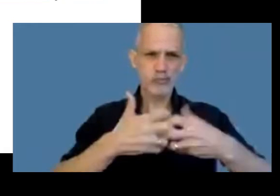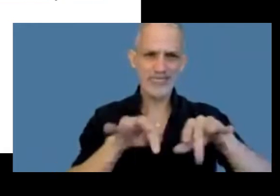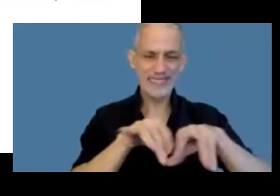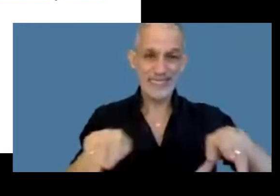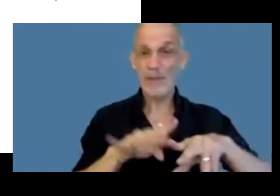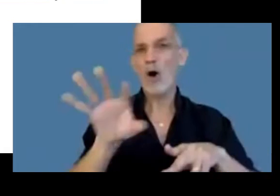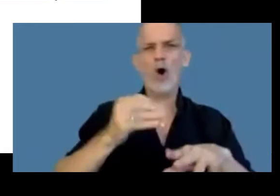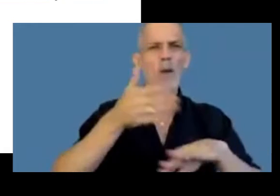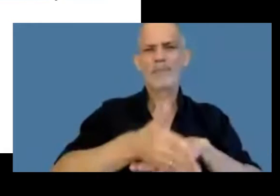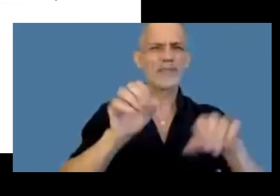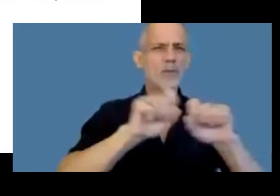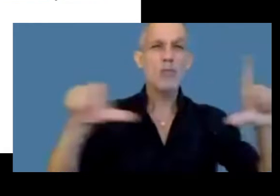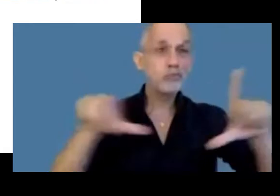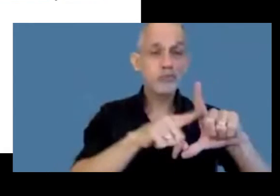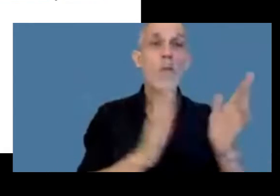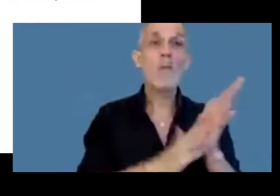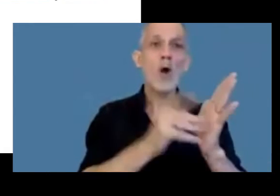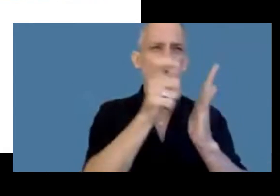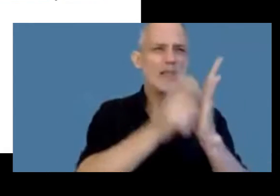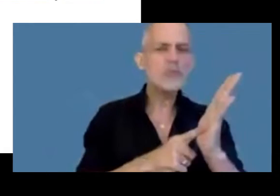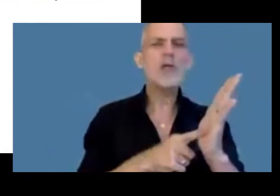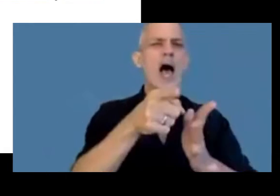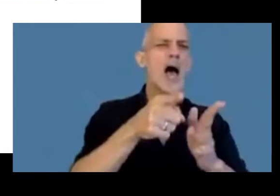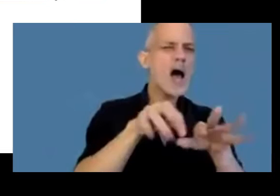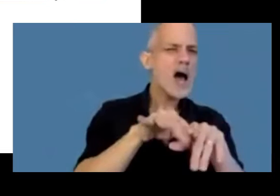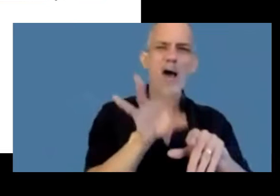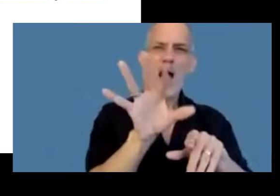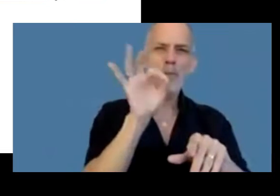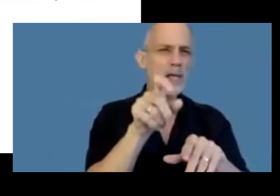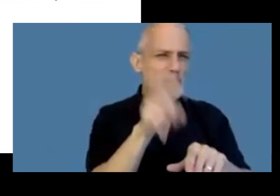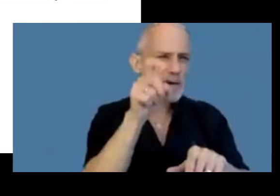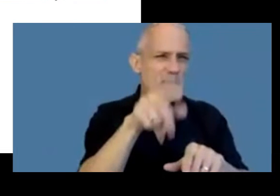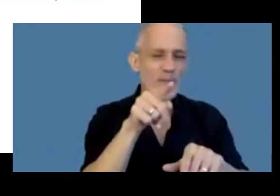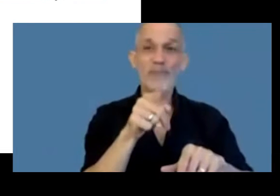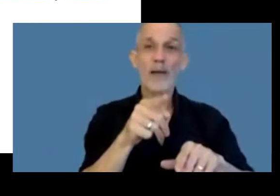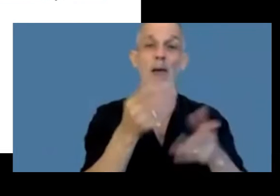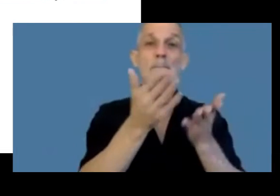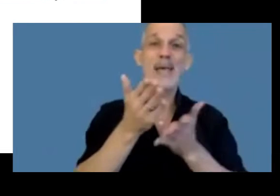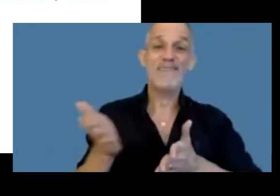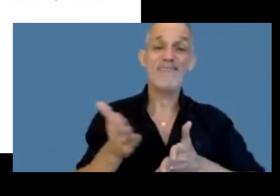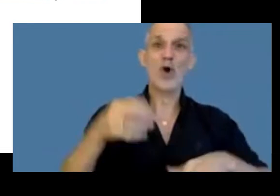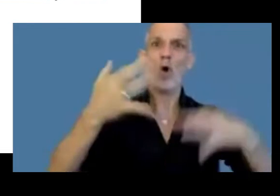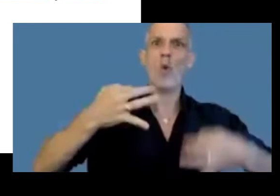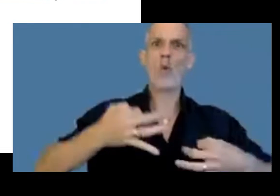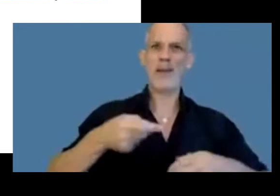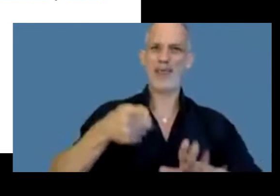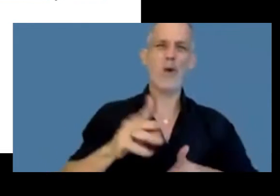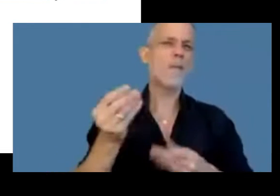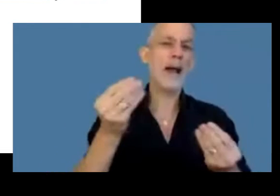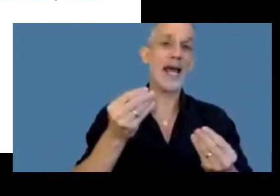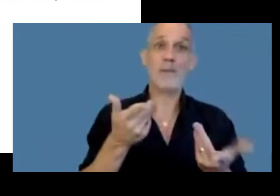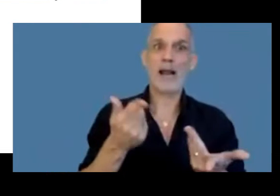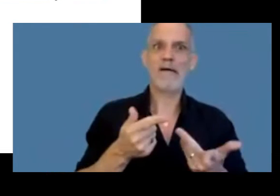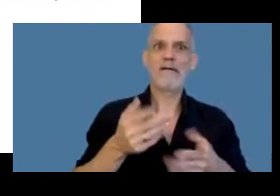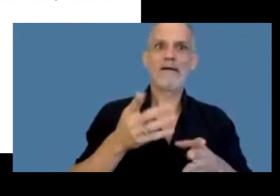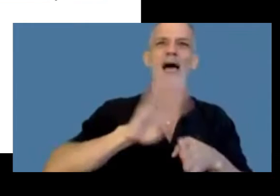acceder al portal monotributo, y seleccionar la opción beneficio cumplidor para que no genere